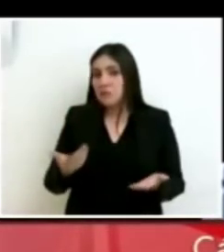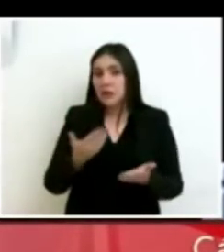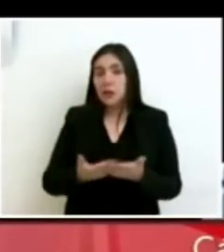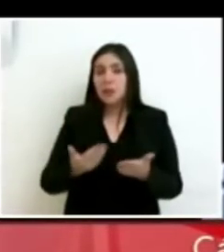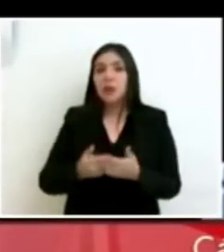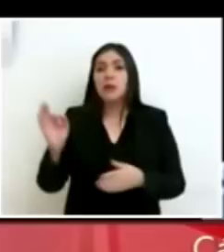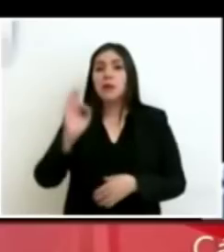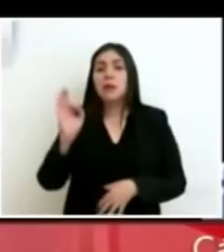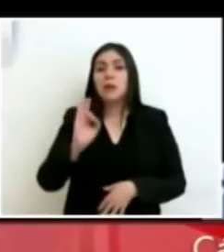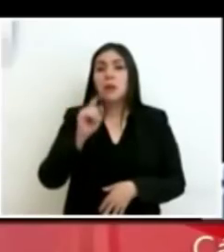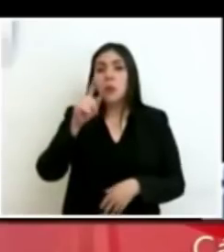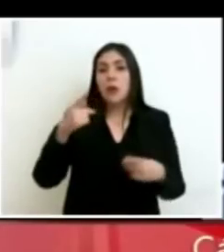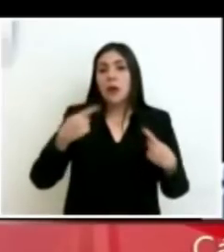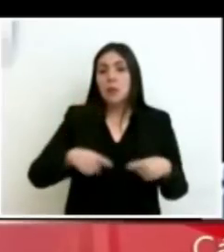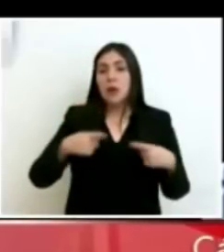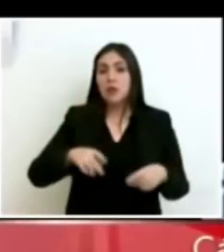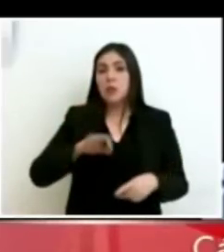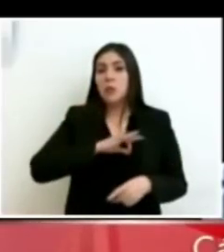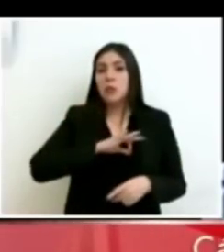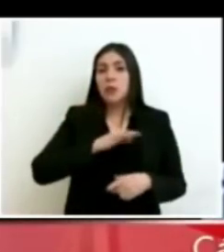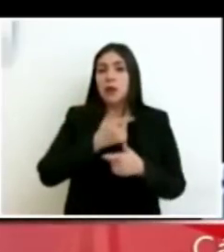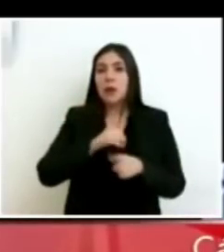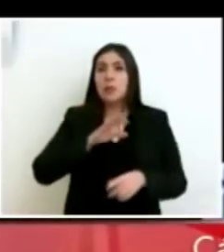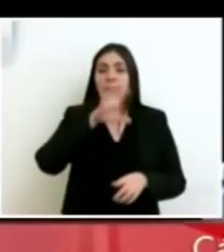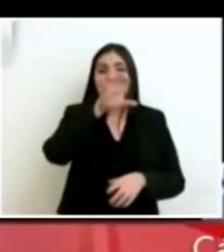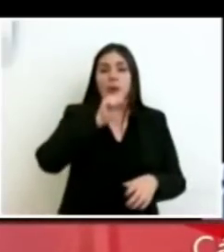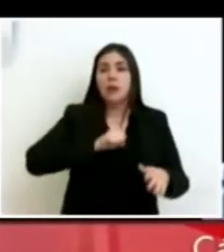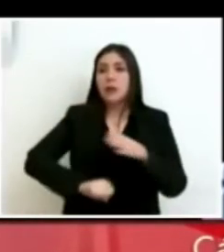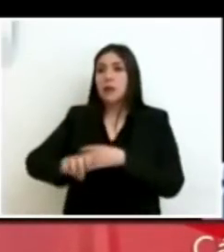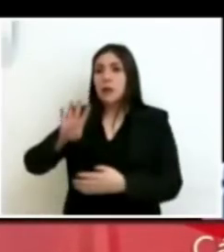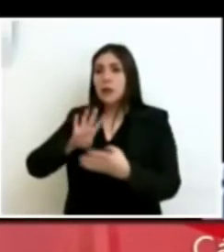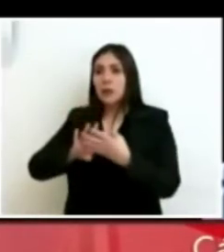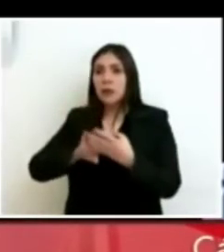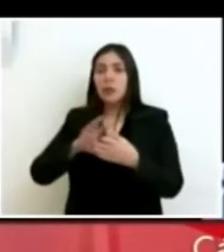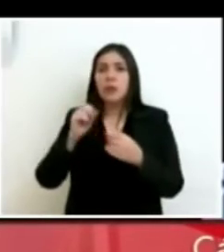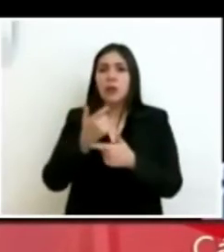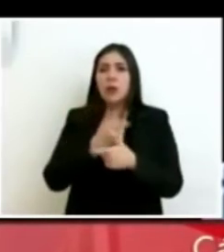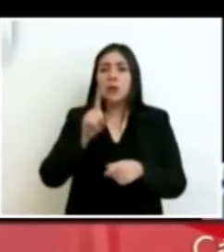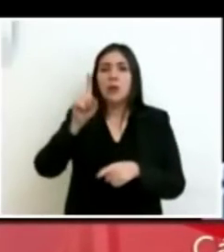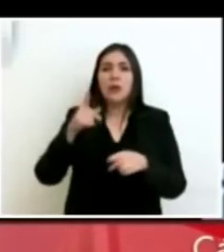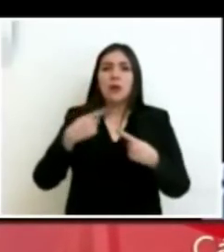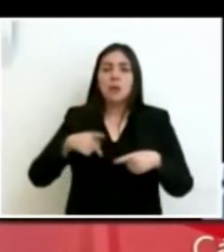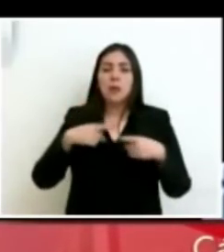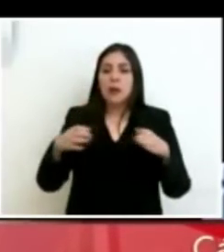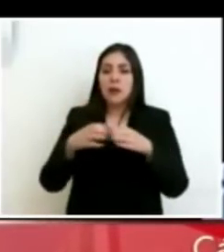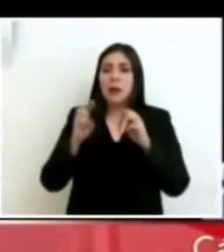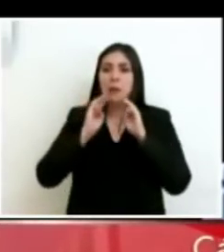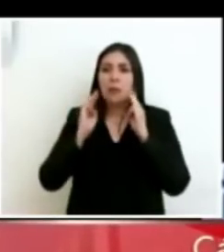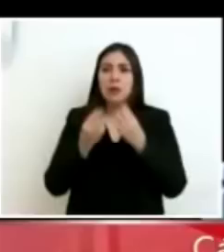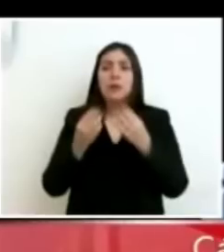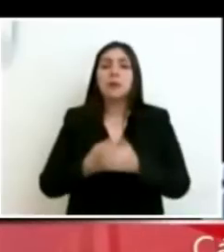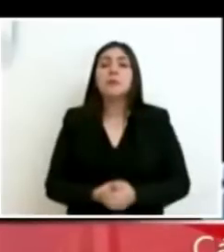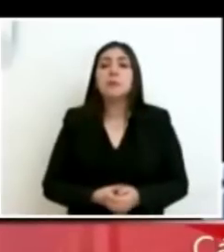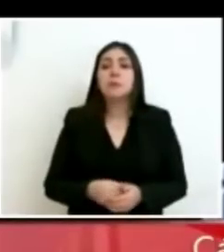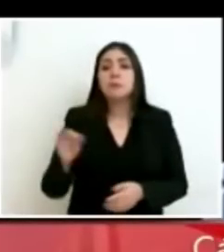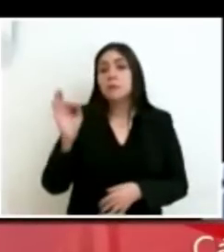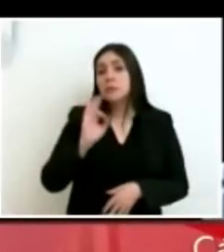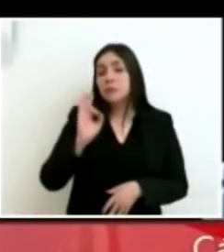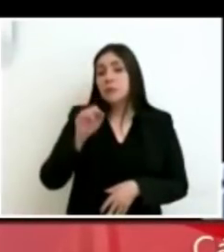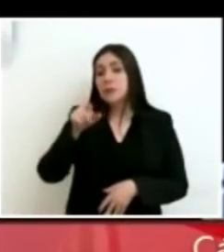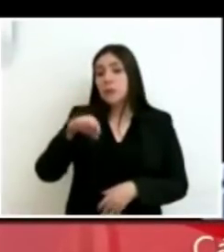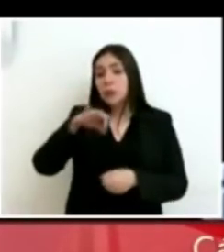un libertario y dejar libre a un integrante del crimen organizado. Si votan en contra de esta